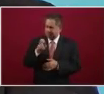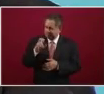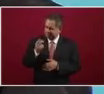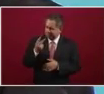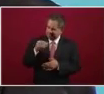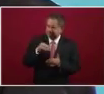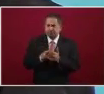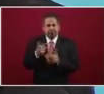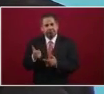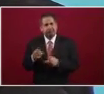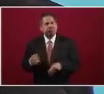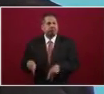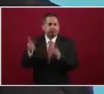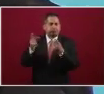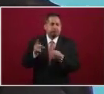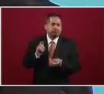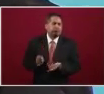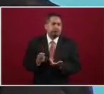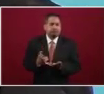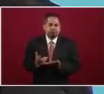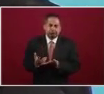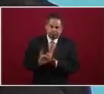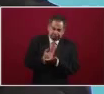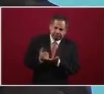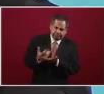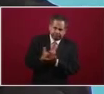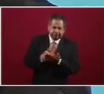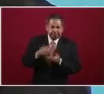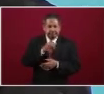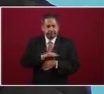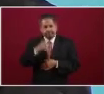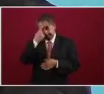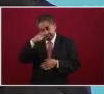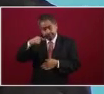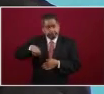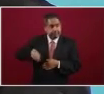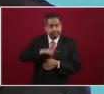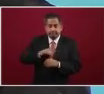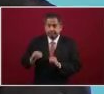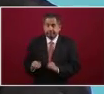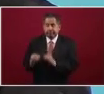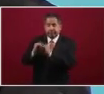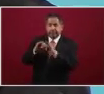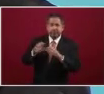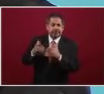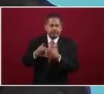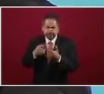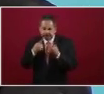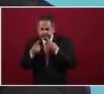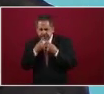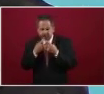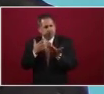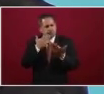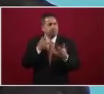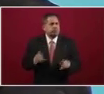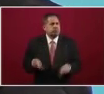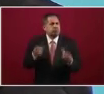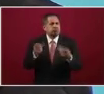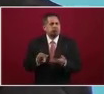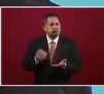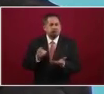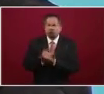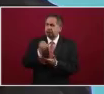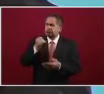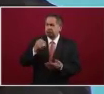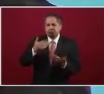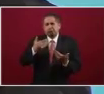pesos. Entonces, como les comento, para el instituto, para devolverlo al pueblo robado, lo definimos como una buena subasta,